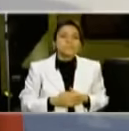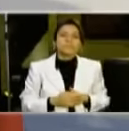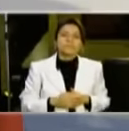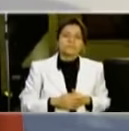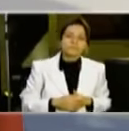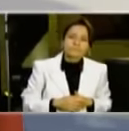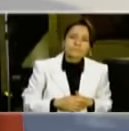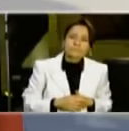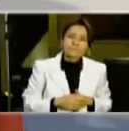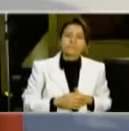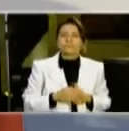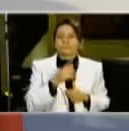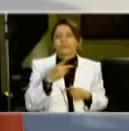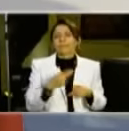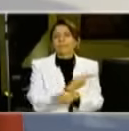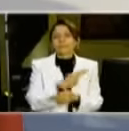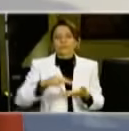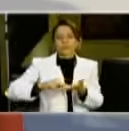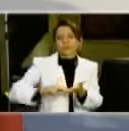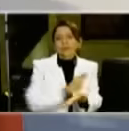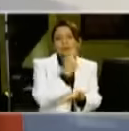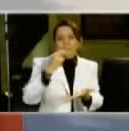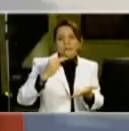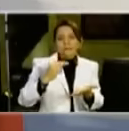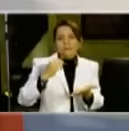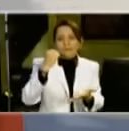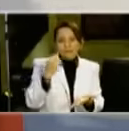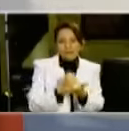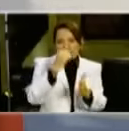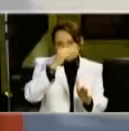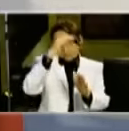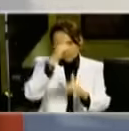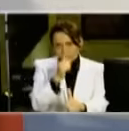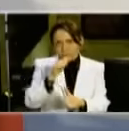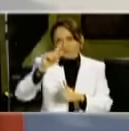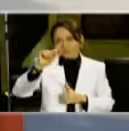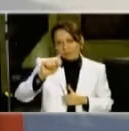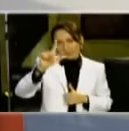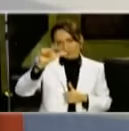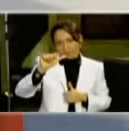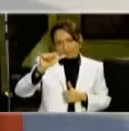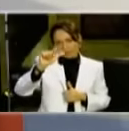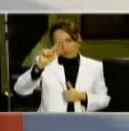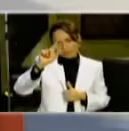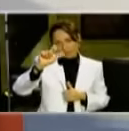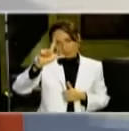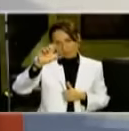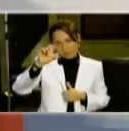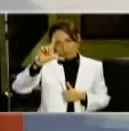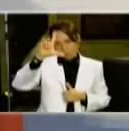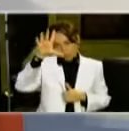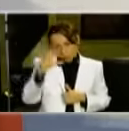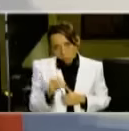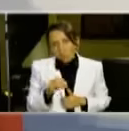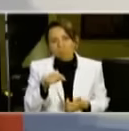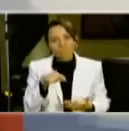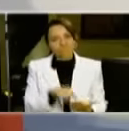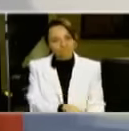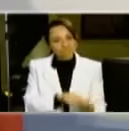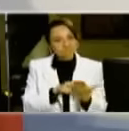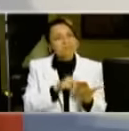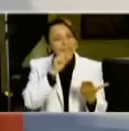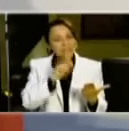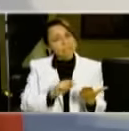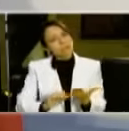especialmente el Tratado de Tlatelolco, los acuerdos sobre limitación de armamentos y hacer realidad el compromiso de la CELAC de